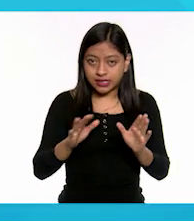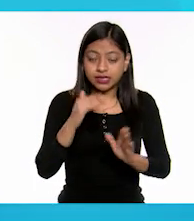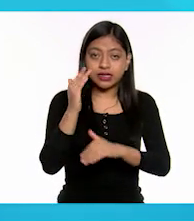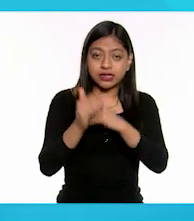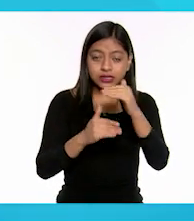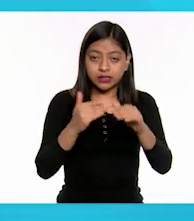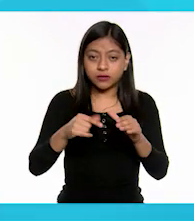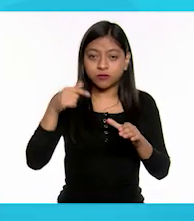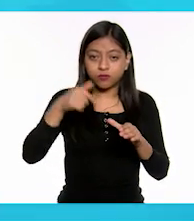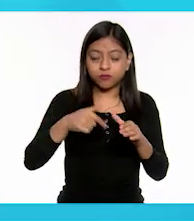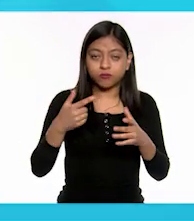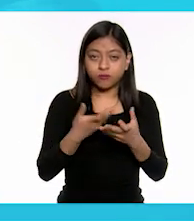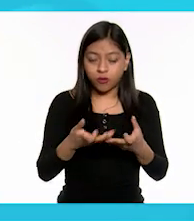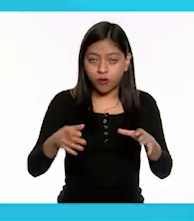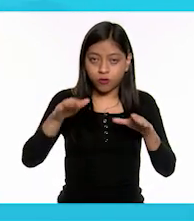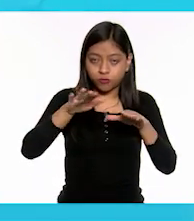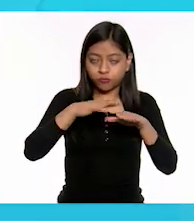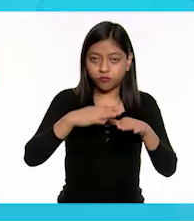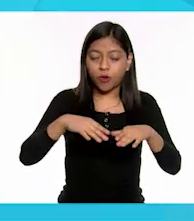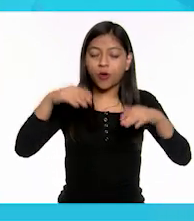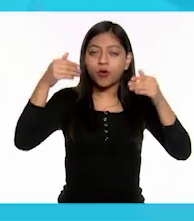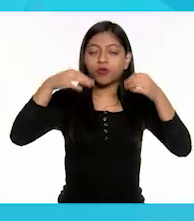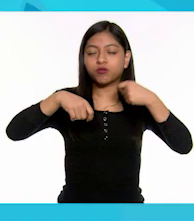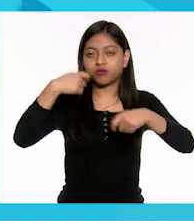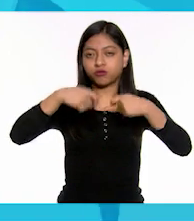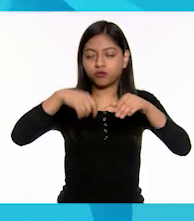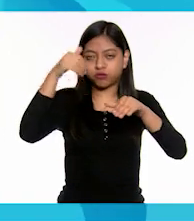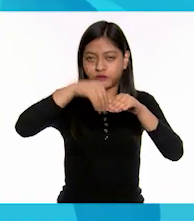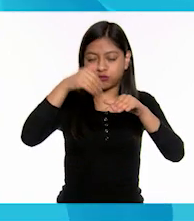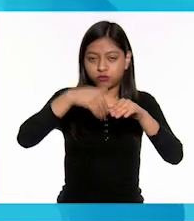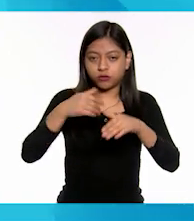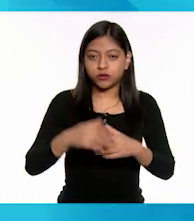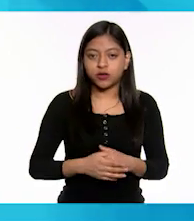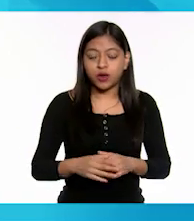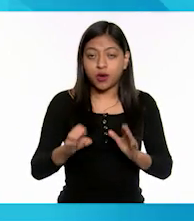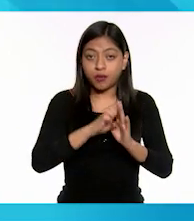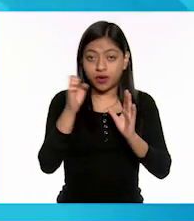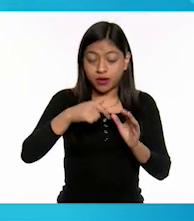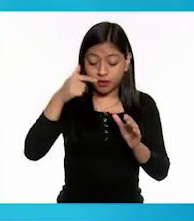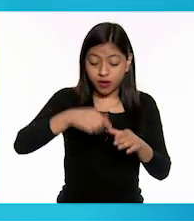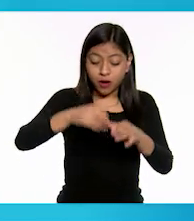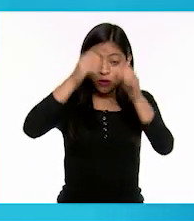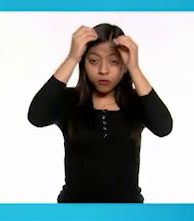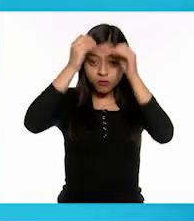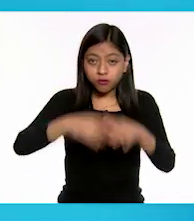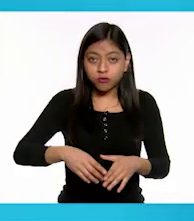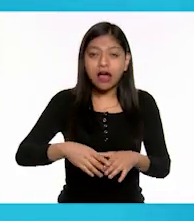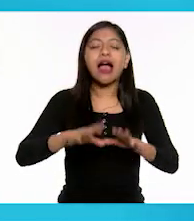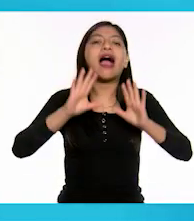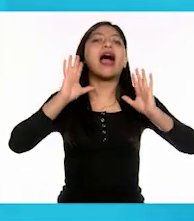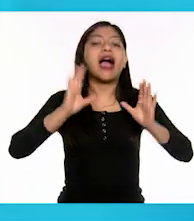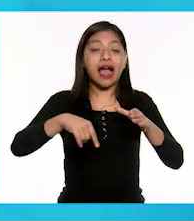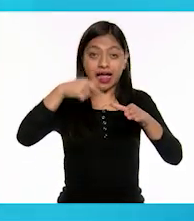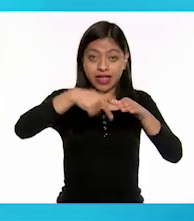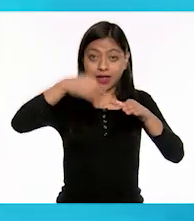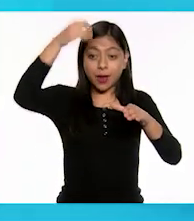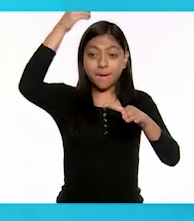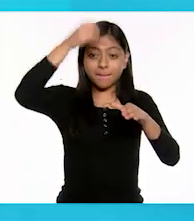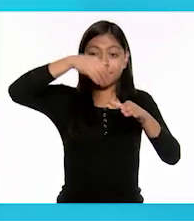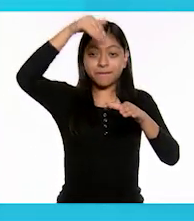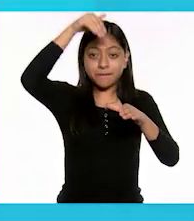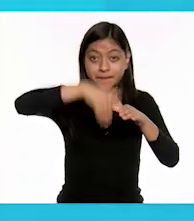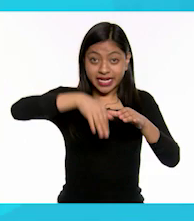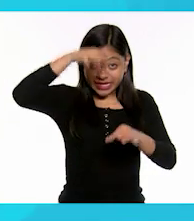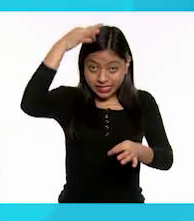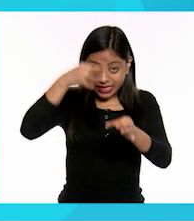si la junta lo mete en una bolsita y después dicen que si sea entre en el hoyo y si les va a venir una buena cosecha así